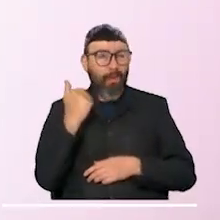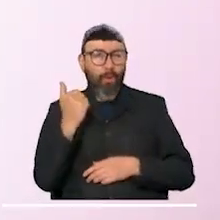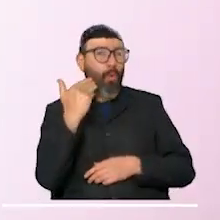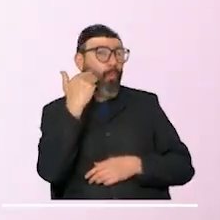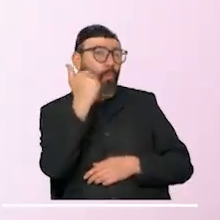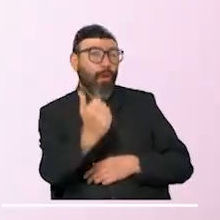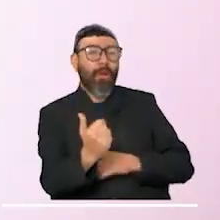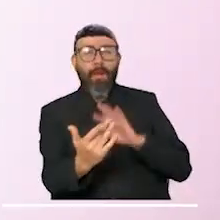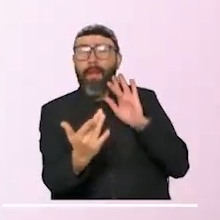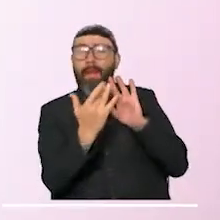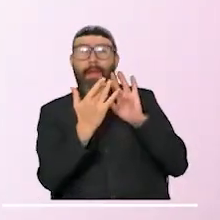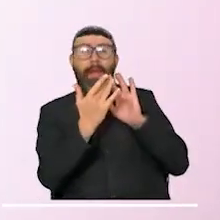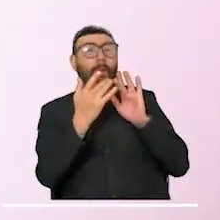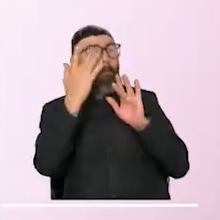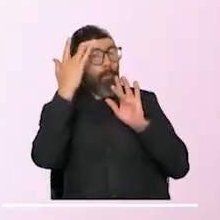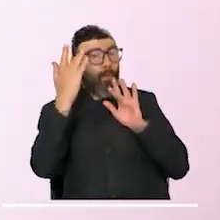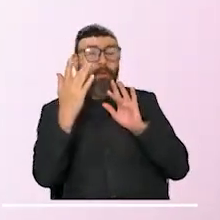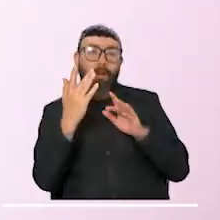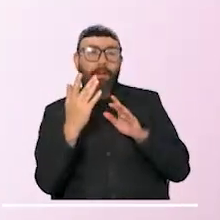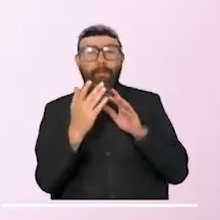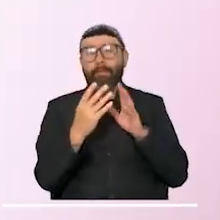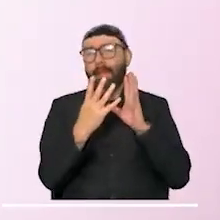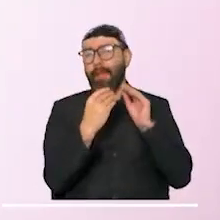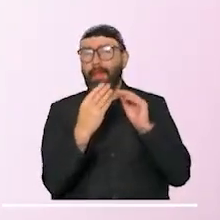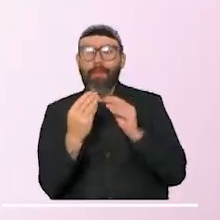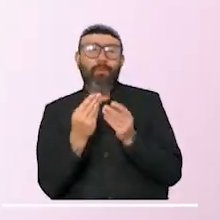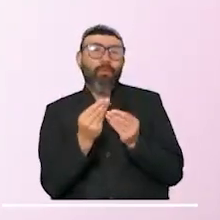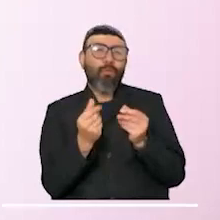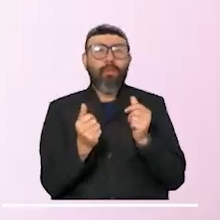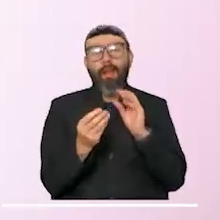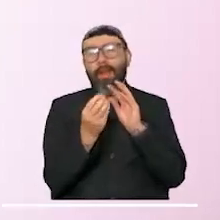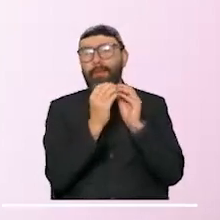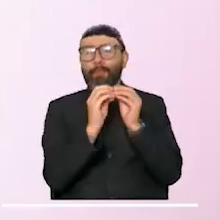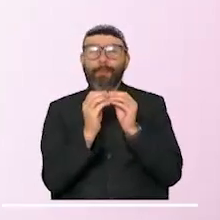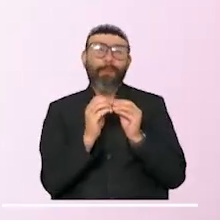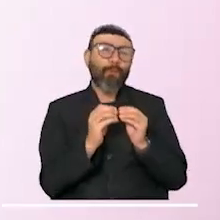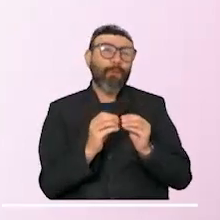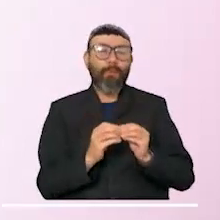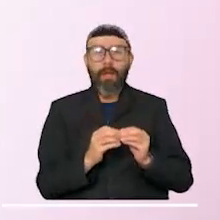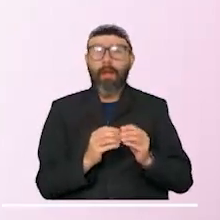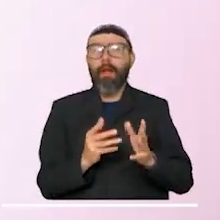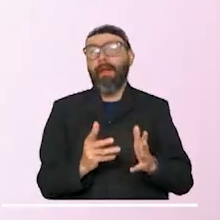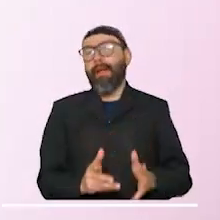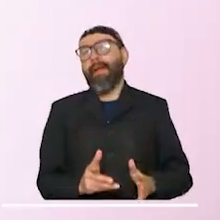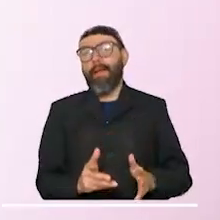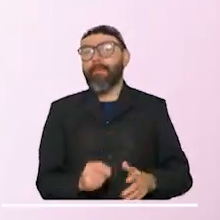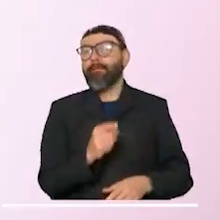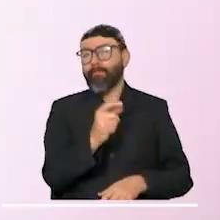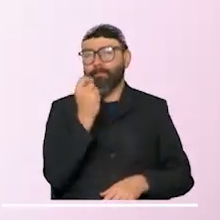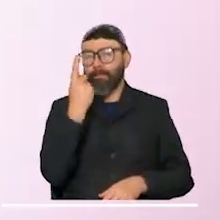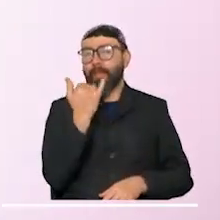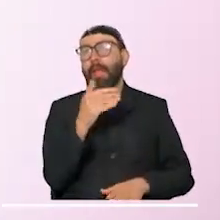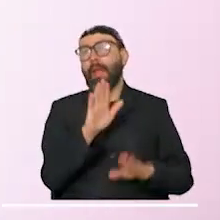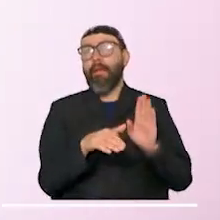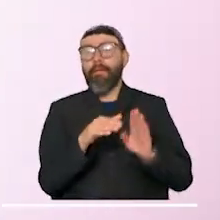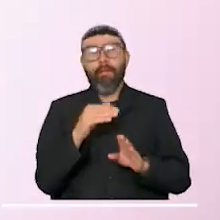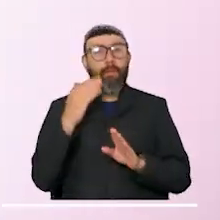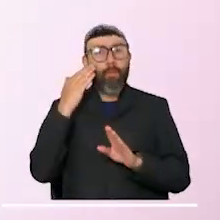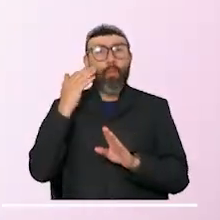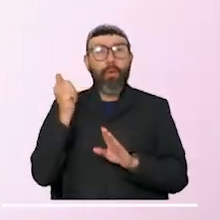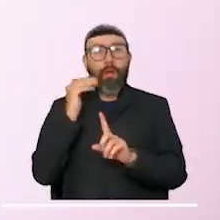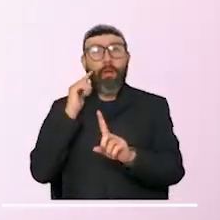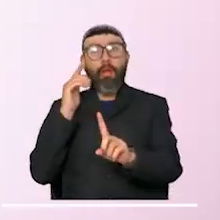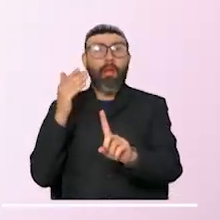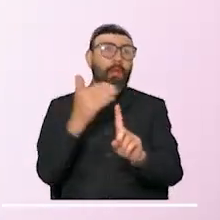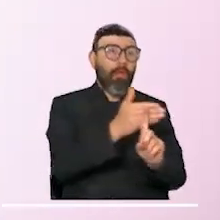producir mucho más mucho más placer desde la parte no genital Entonces digamos que eso es algo que se debe poder tener hablar para saber